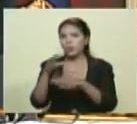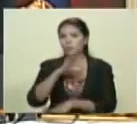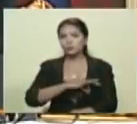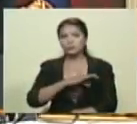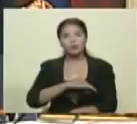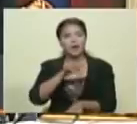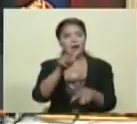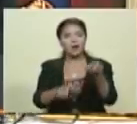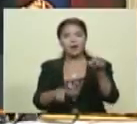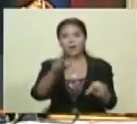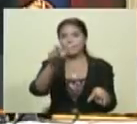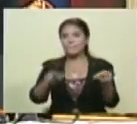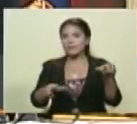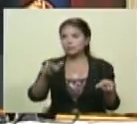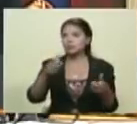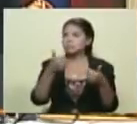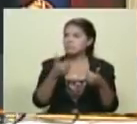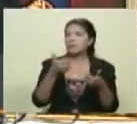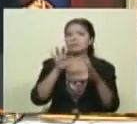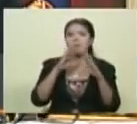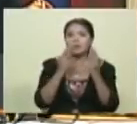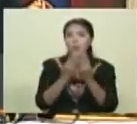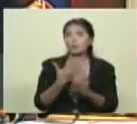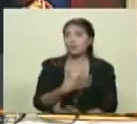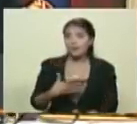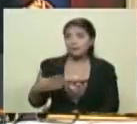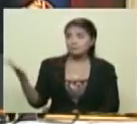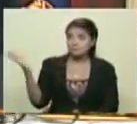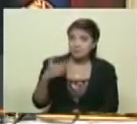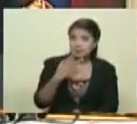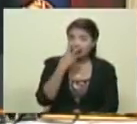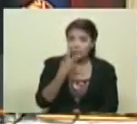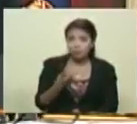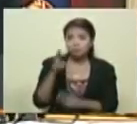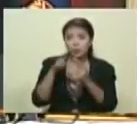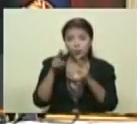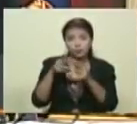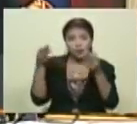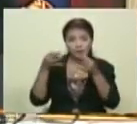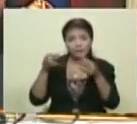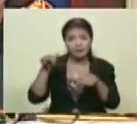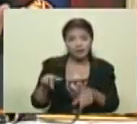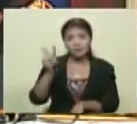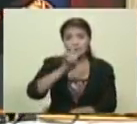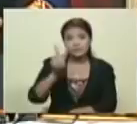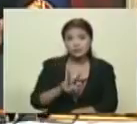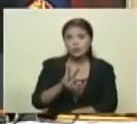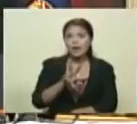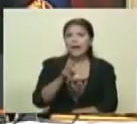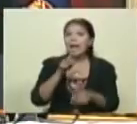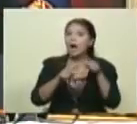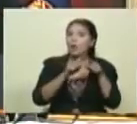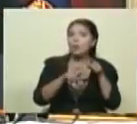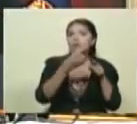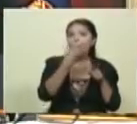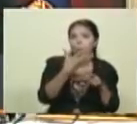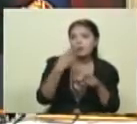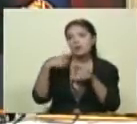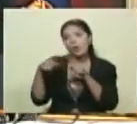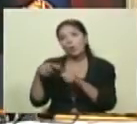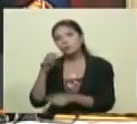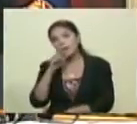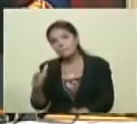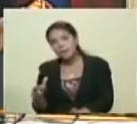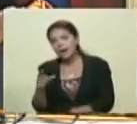gente decente del mundo que quiera venir a conocer la realidad de Venezuela, lo bueno y lo malo,